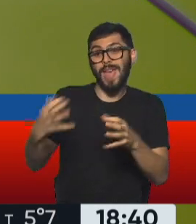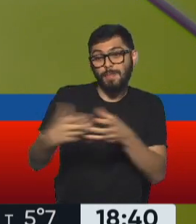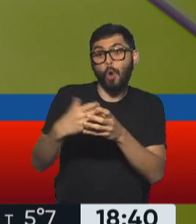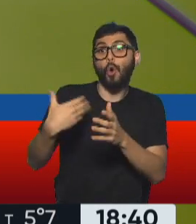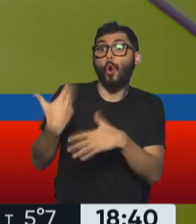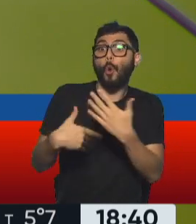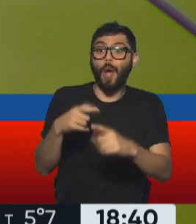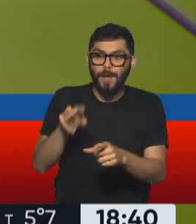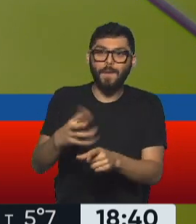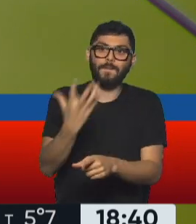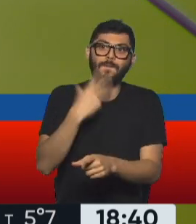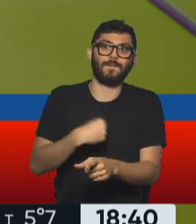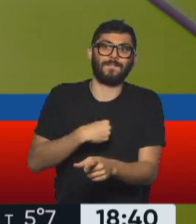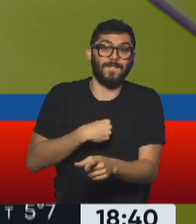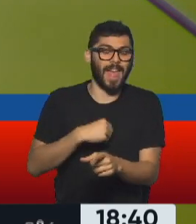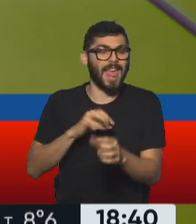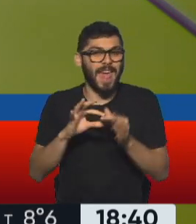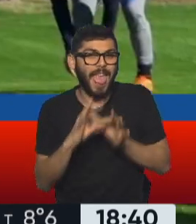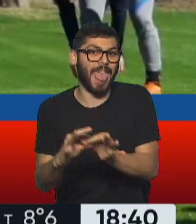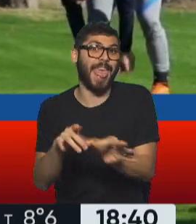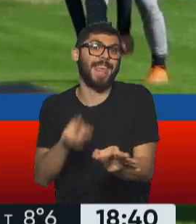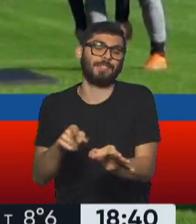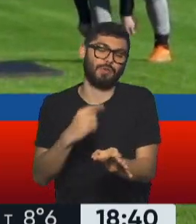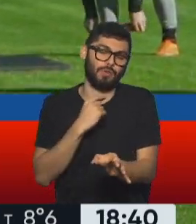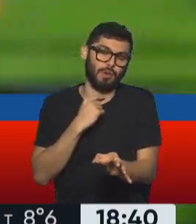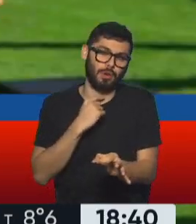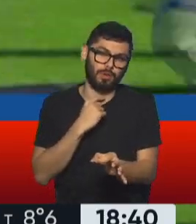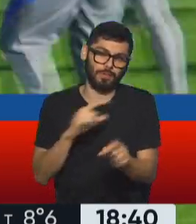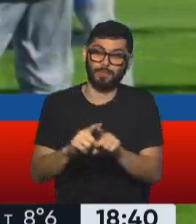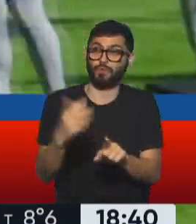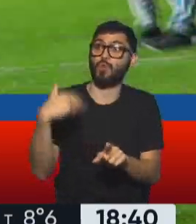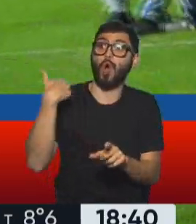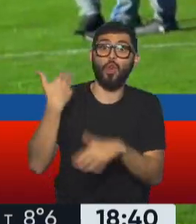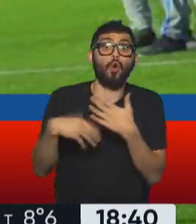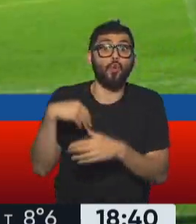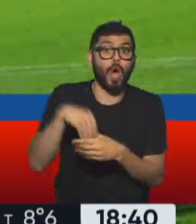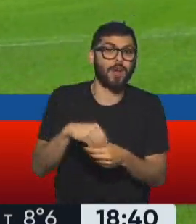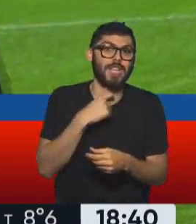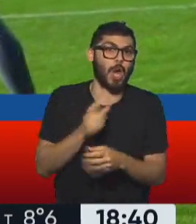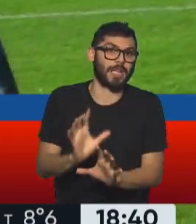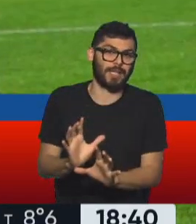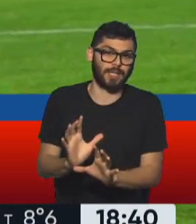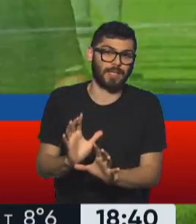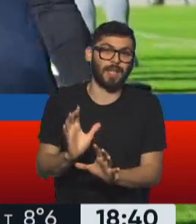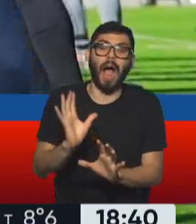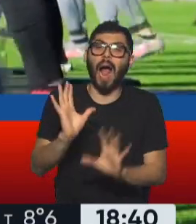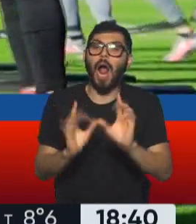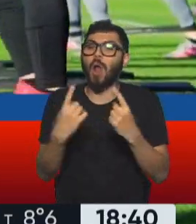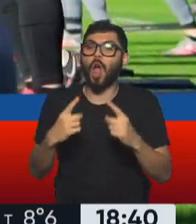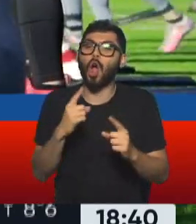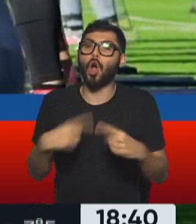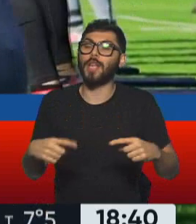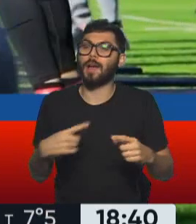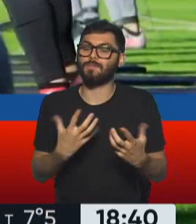sea, y más con las características que tenía yo cuando jugaba. Que hay cosas que no se pueden transar, como